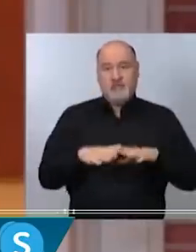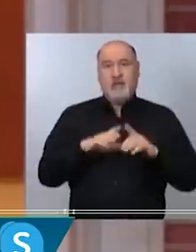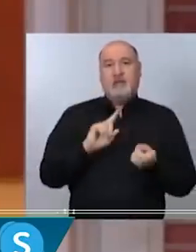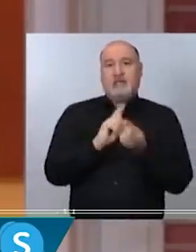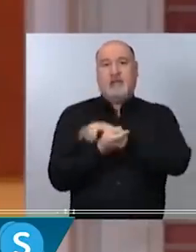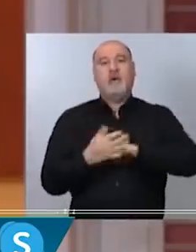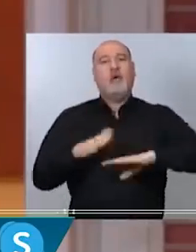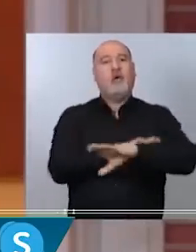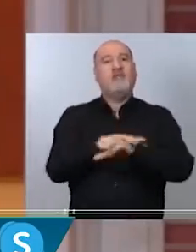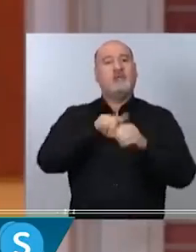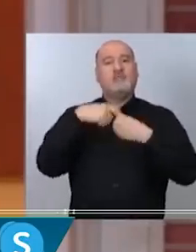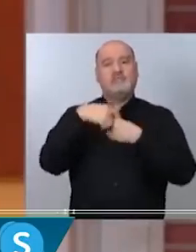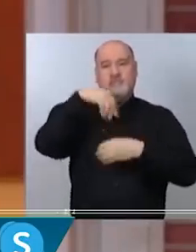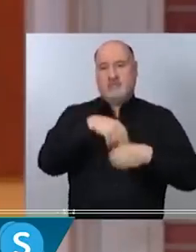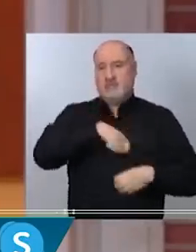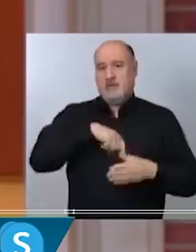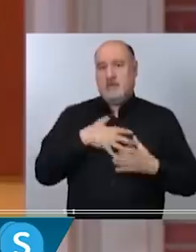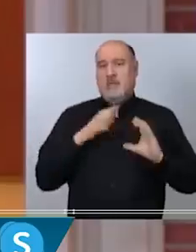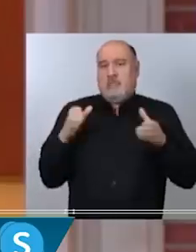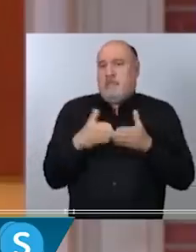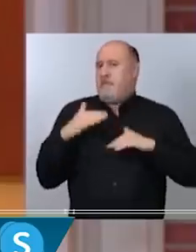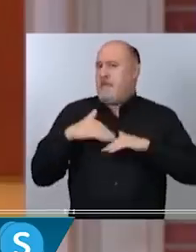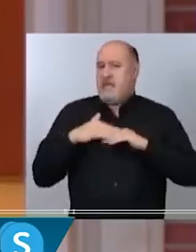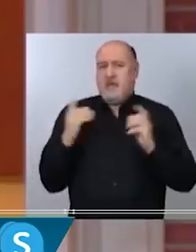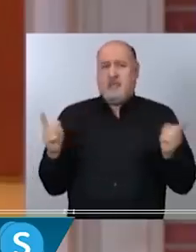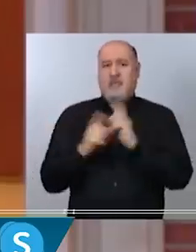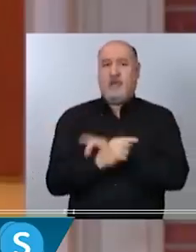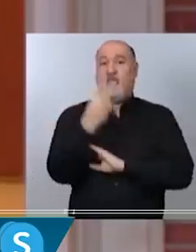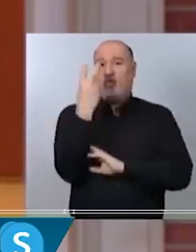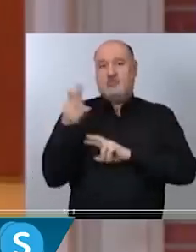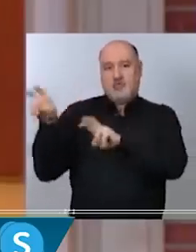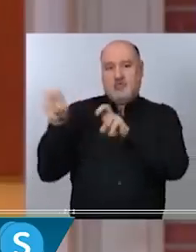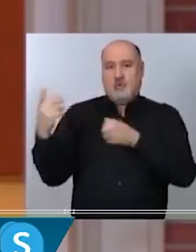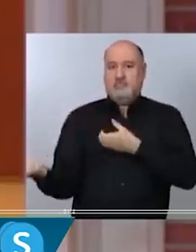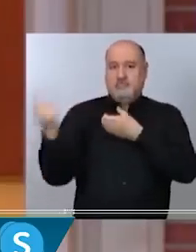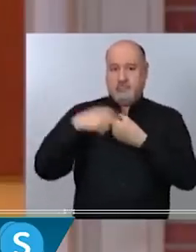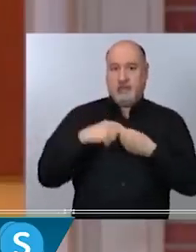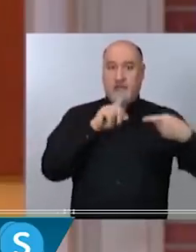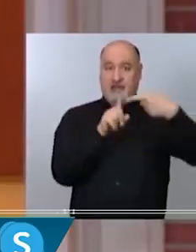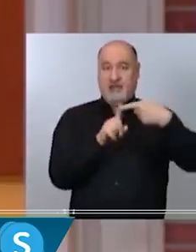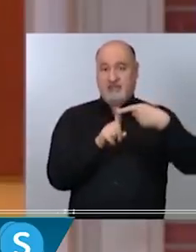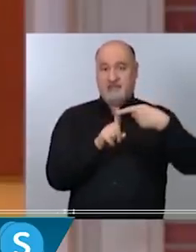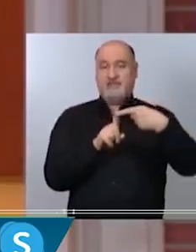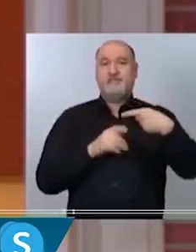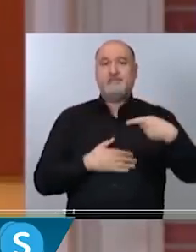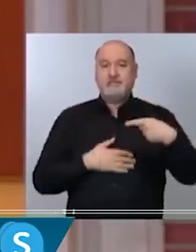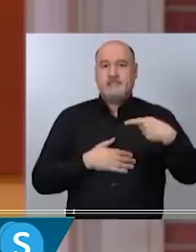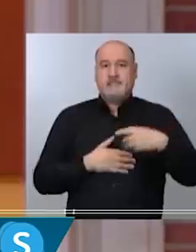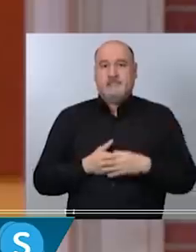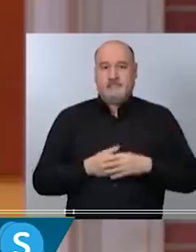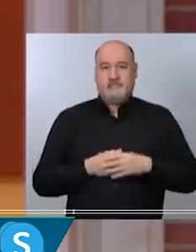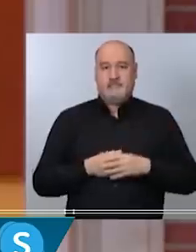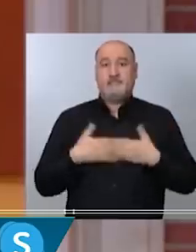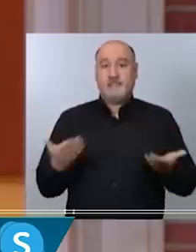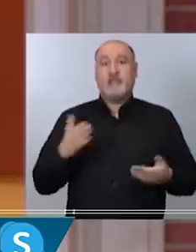creer usted, don Javier, que no han tocado? Ayer nos preguntábamos, bueno, pues no